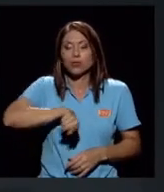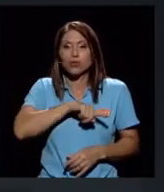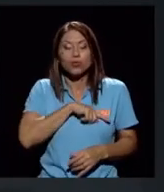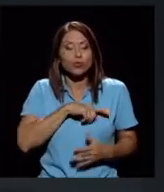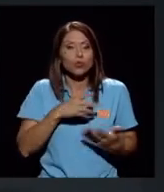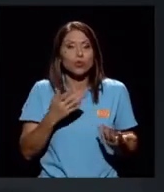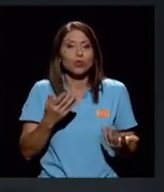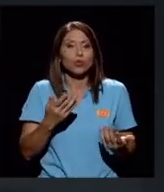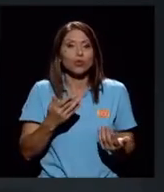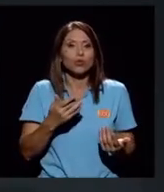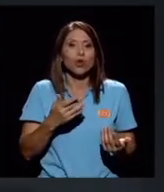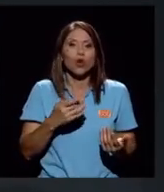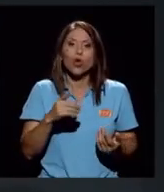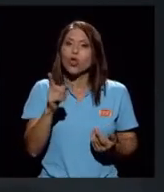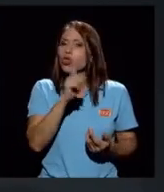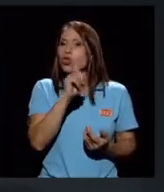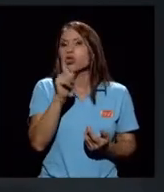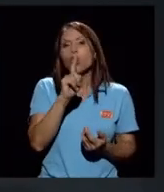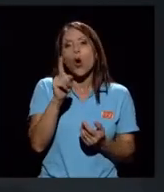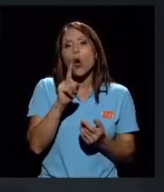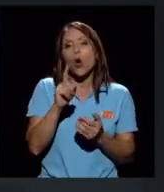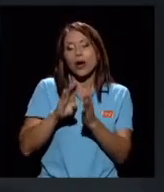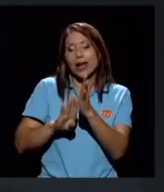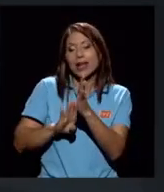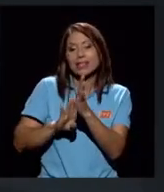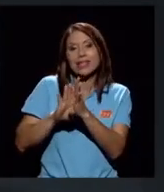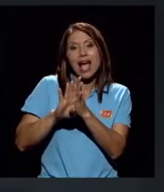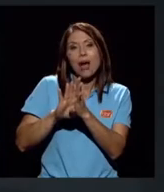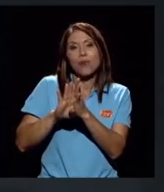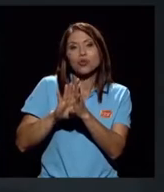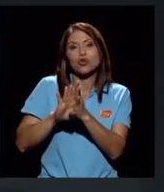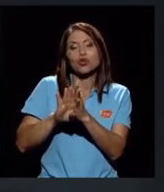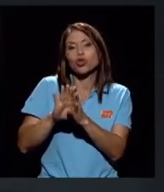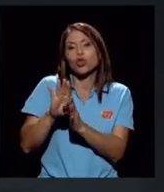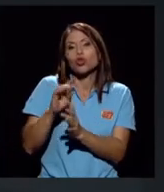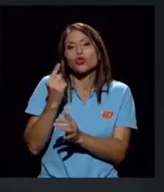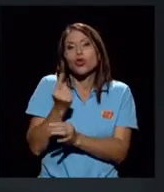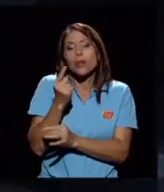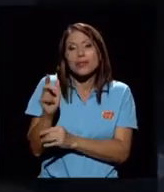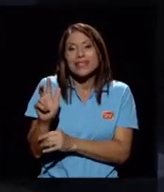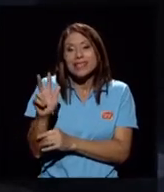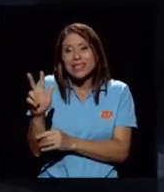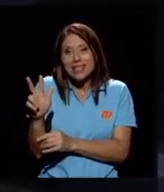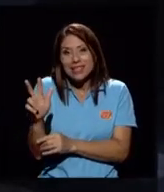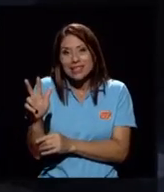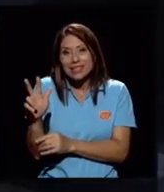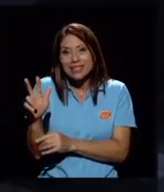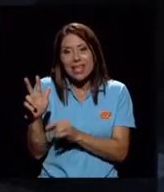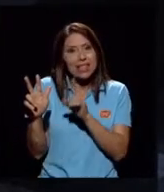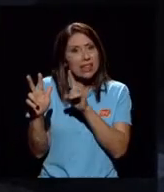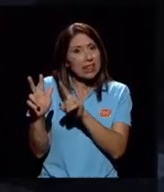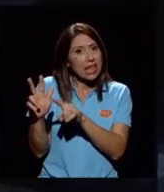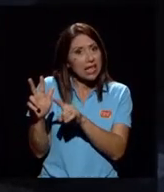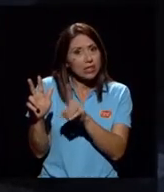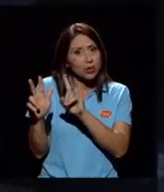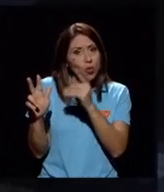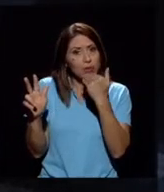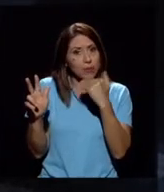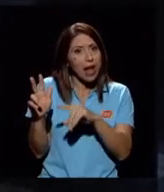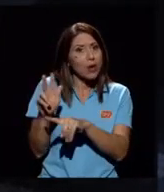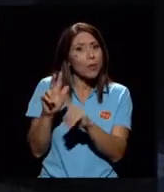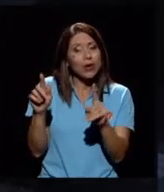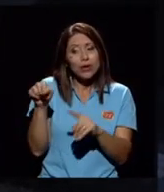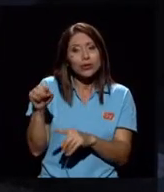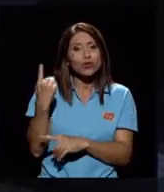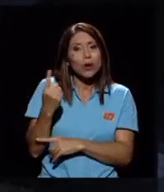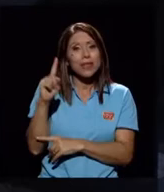no es malo pero que esta es una tercera parte de 10 y como logramos que dure 10 años porque